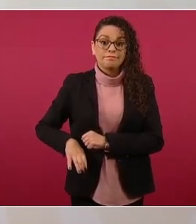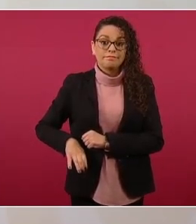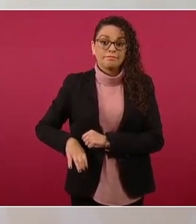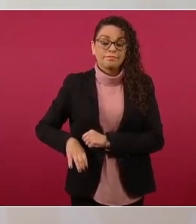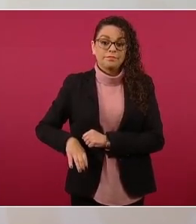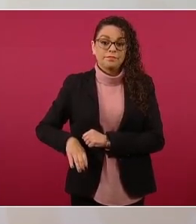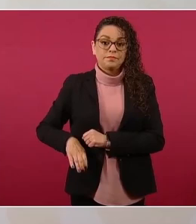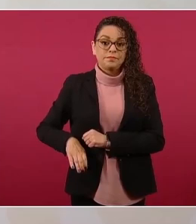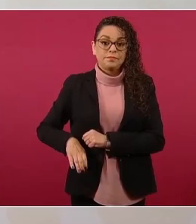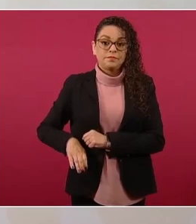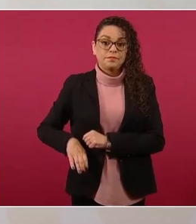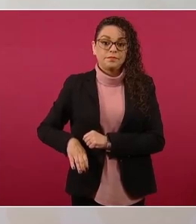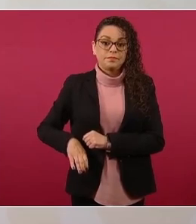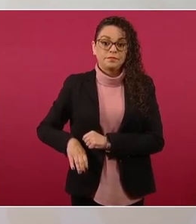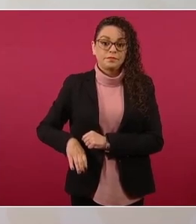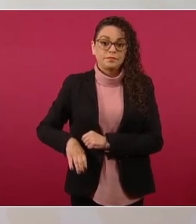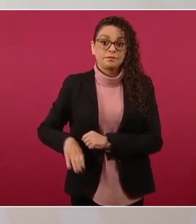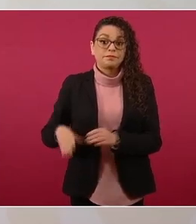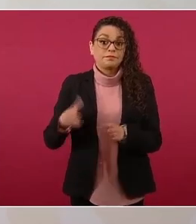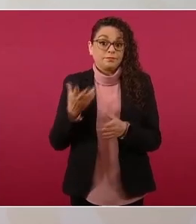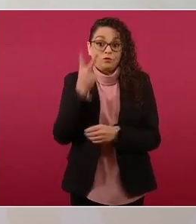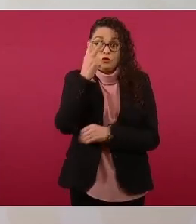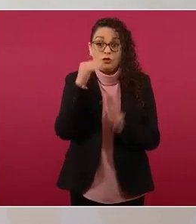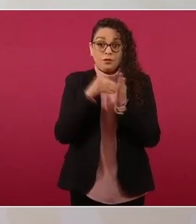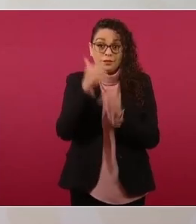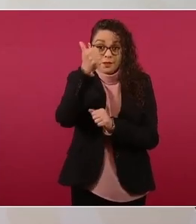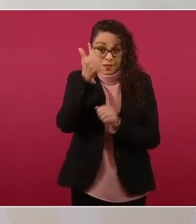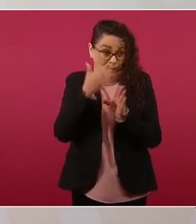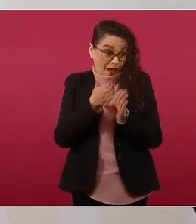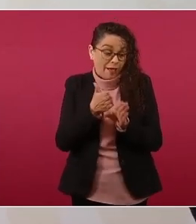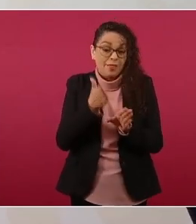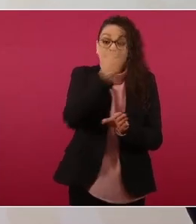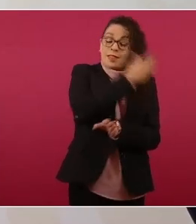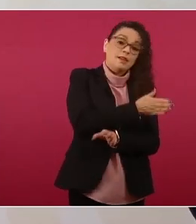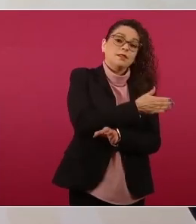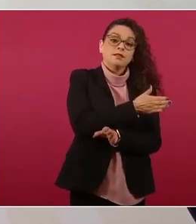Antes, en el 2006,